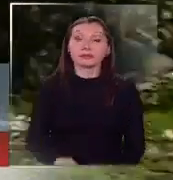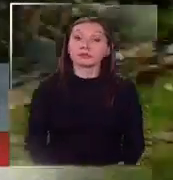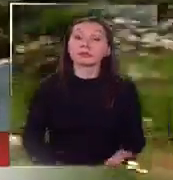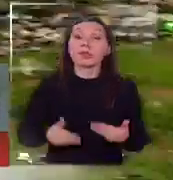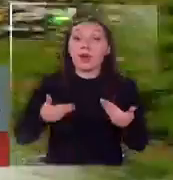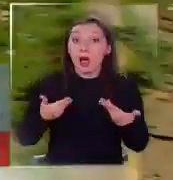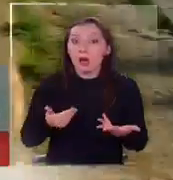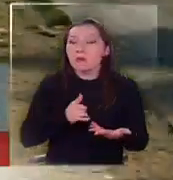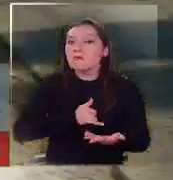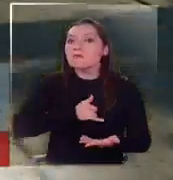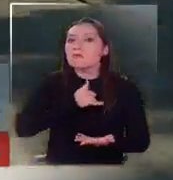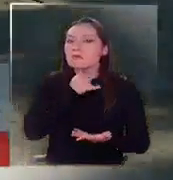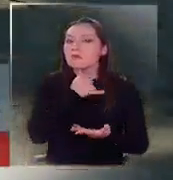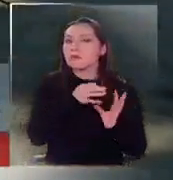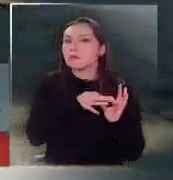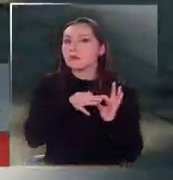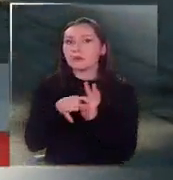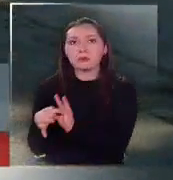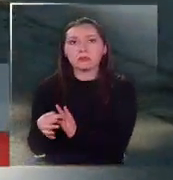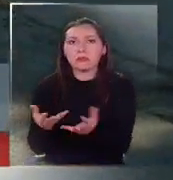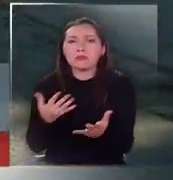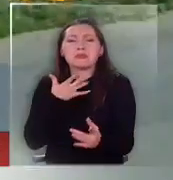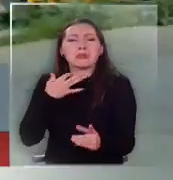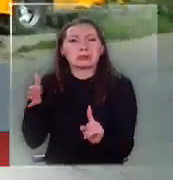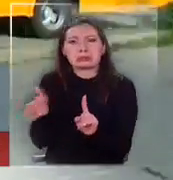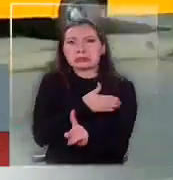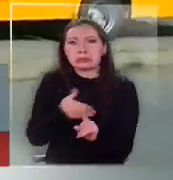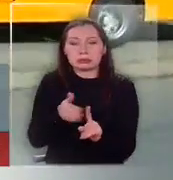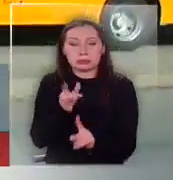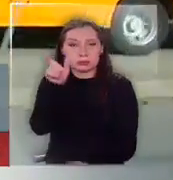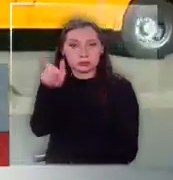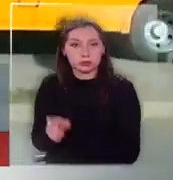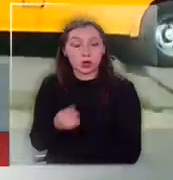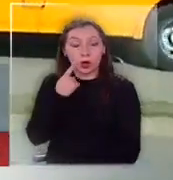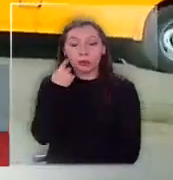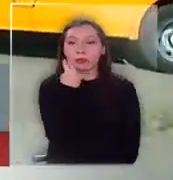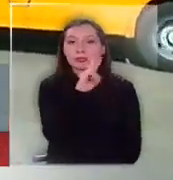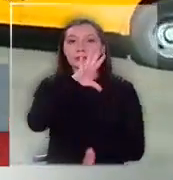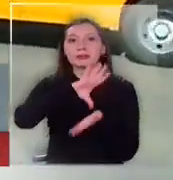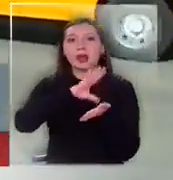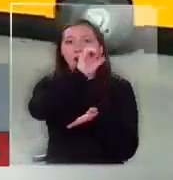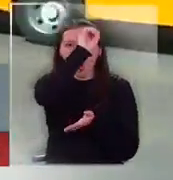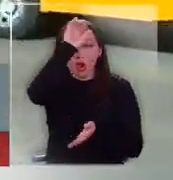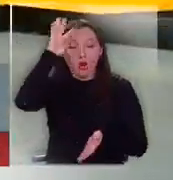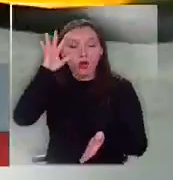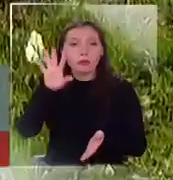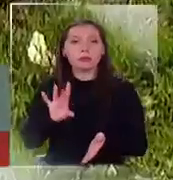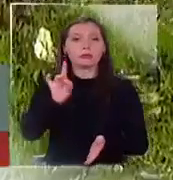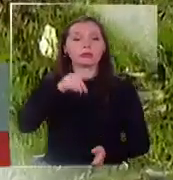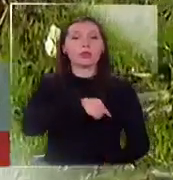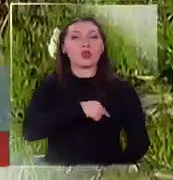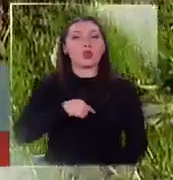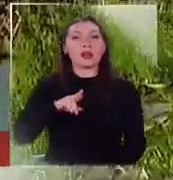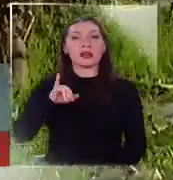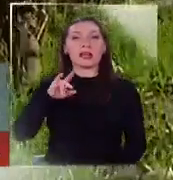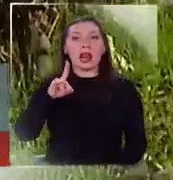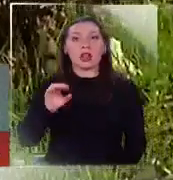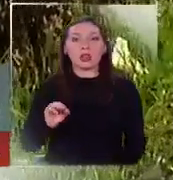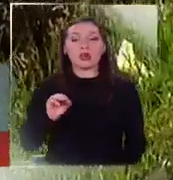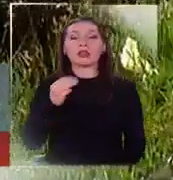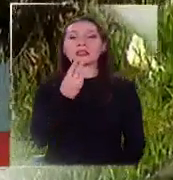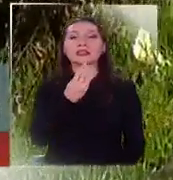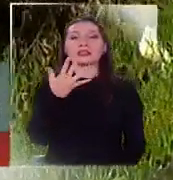ahora se desconocen Los motivos del brutal ataque que recibió este ciudadano colombiano identificado como Ricardo Muñoz de